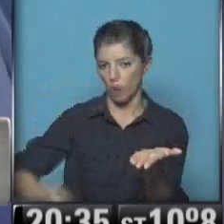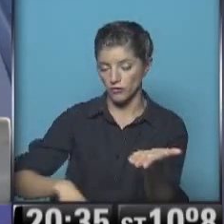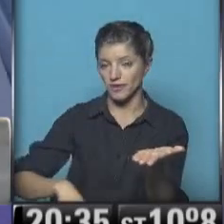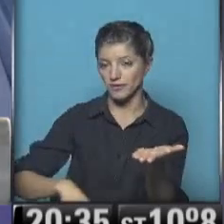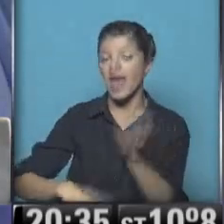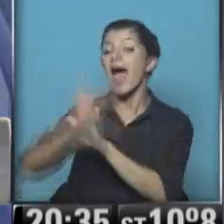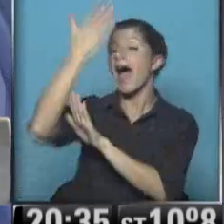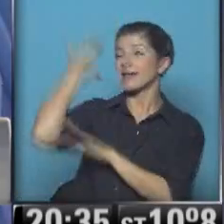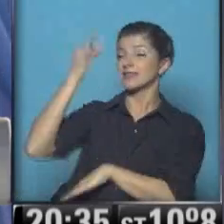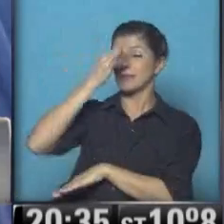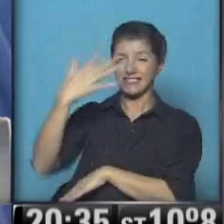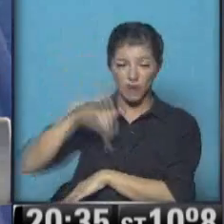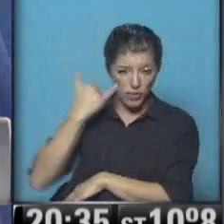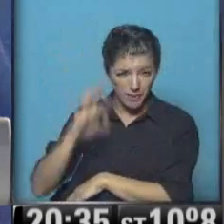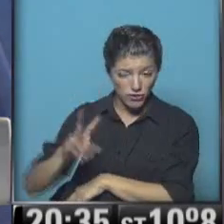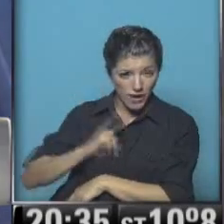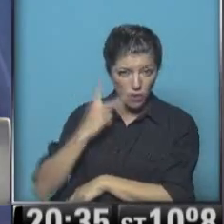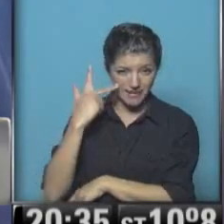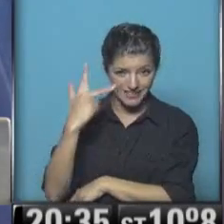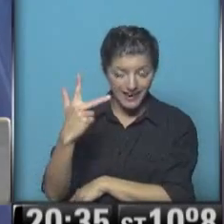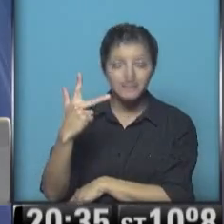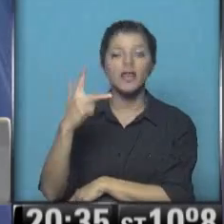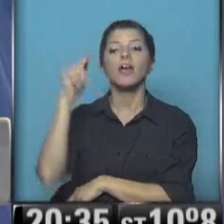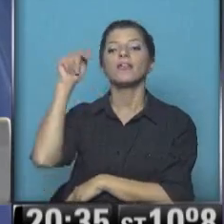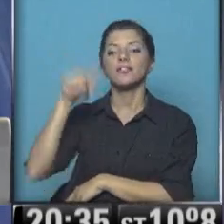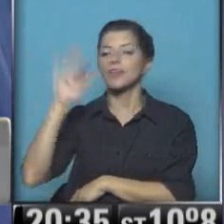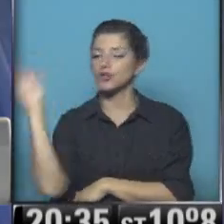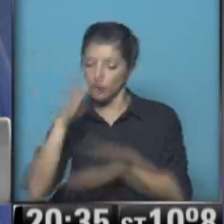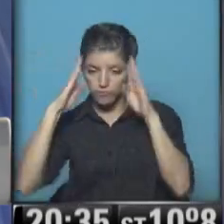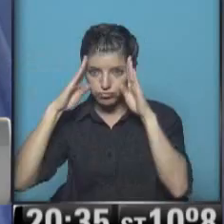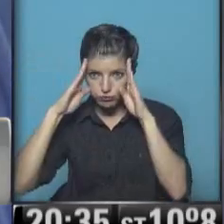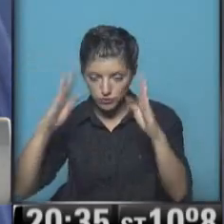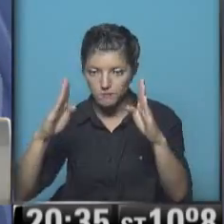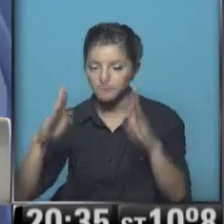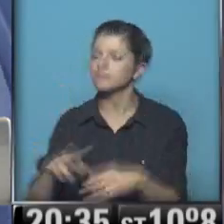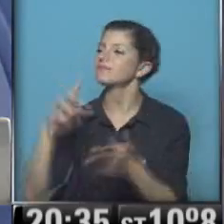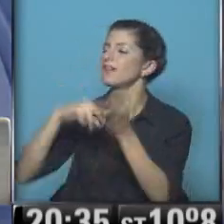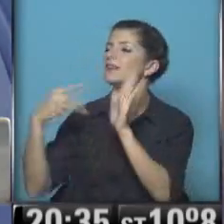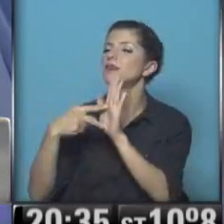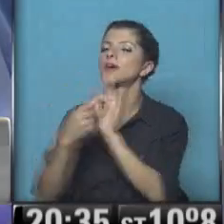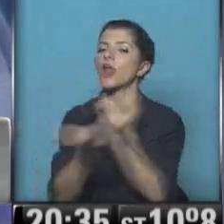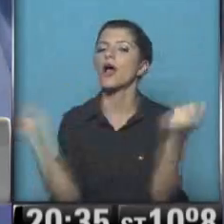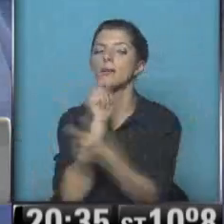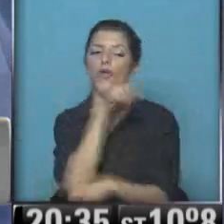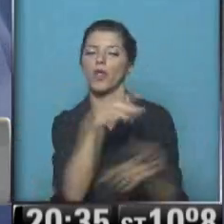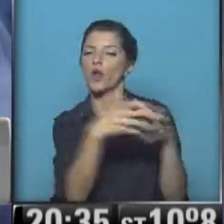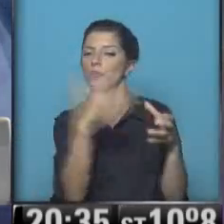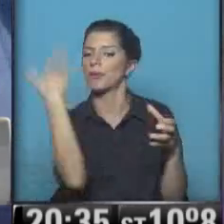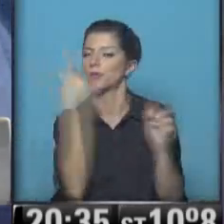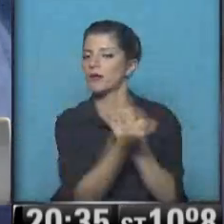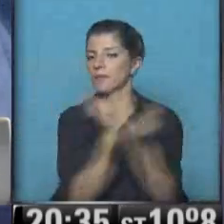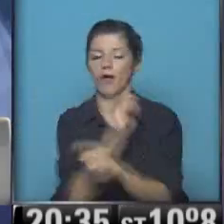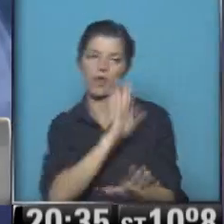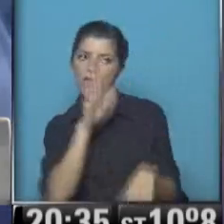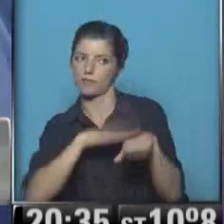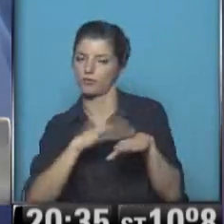Néstor, el 25 de mayo del 2003, que no dejó las convicciones en la puerta de la Casa Rosada. ¿Qué significan estos cambios de discurso? Nada, es su